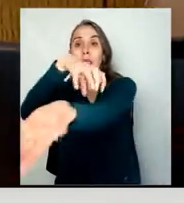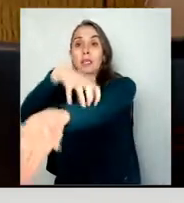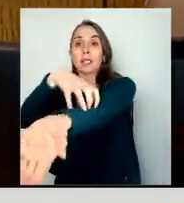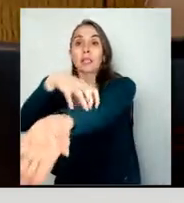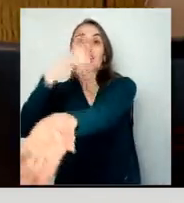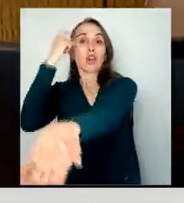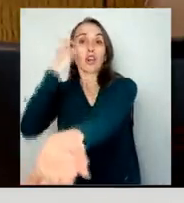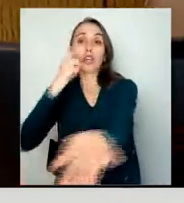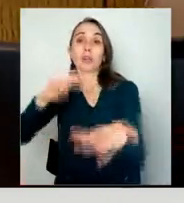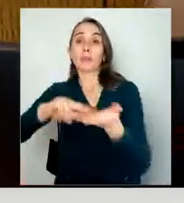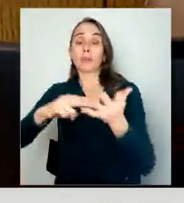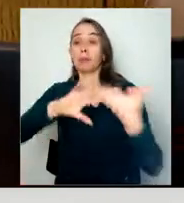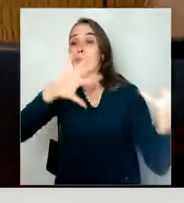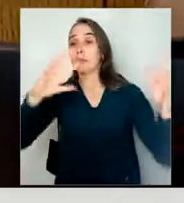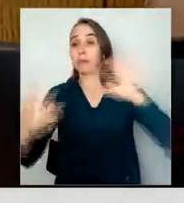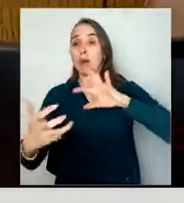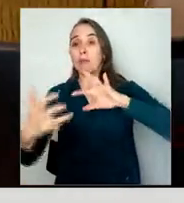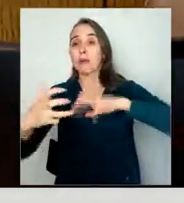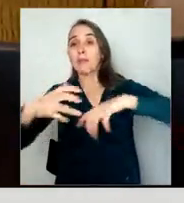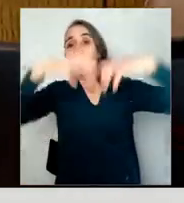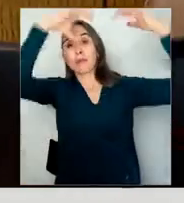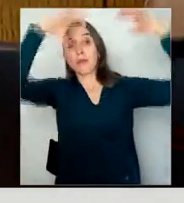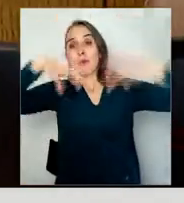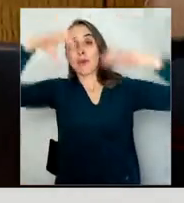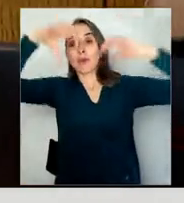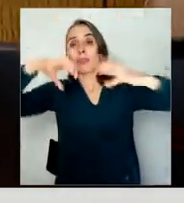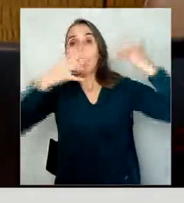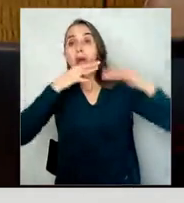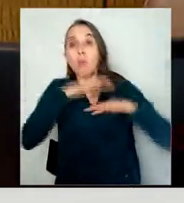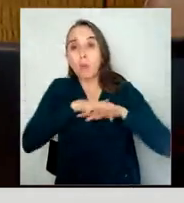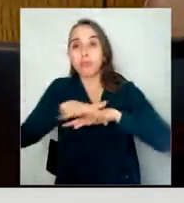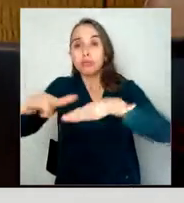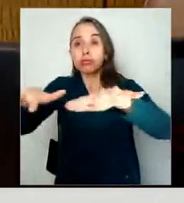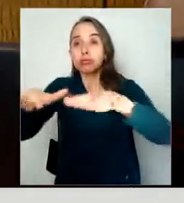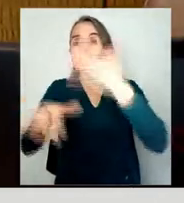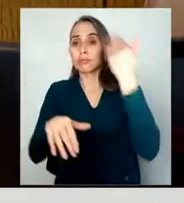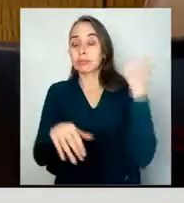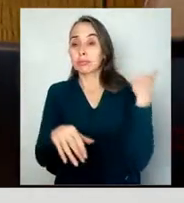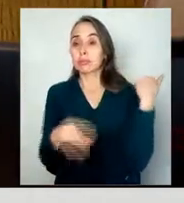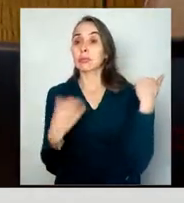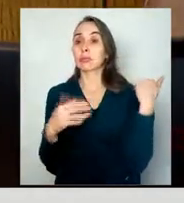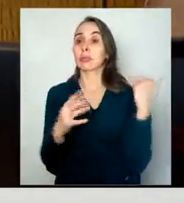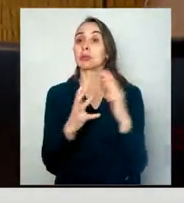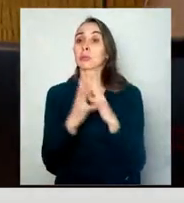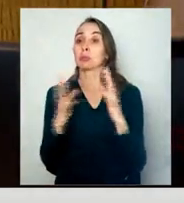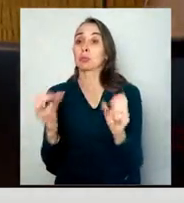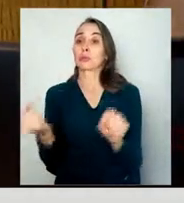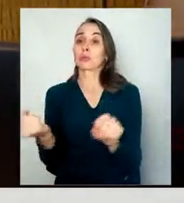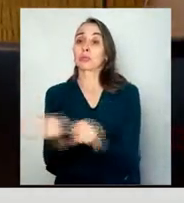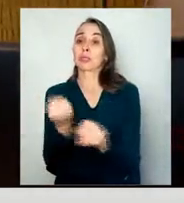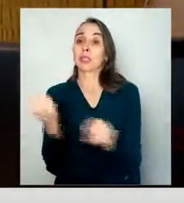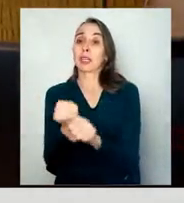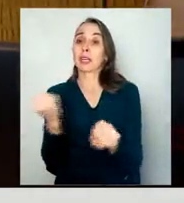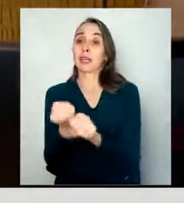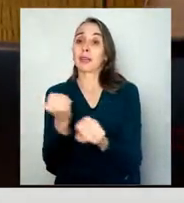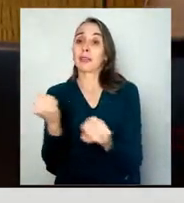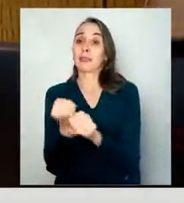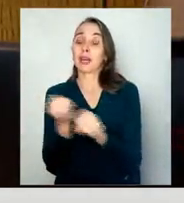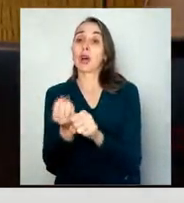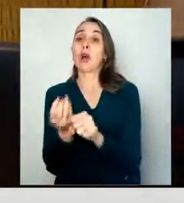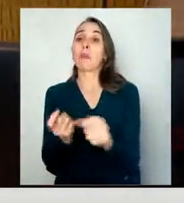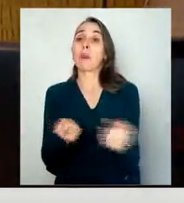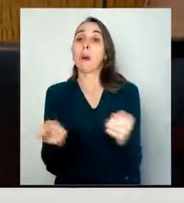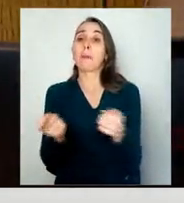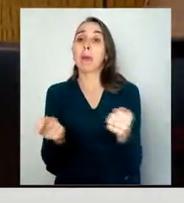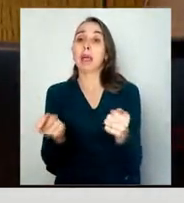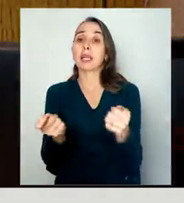de este temporal nos queda esta tremenda tarea de trabajar en el manejo de nuestros